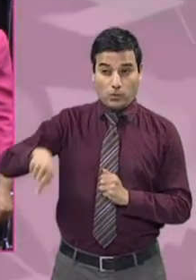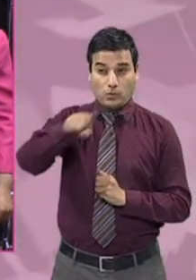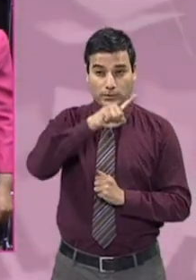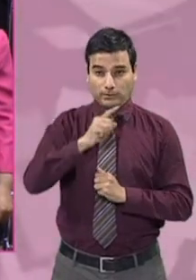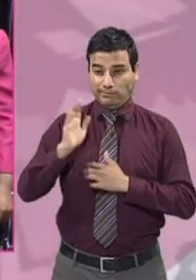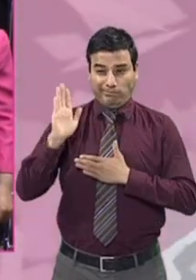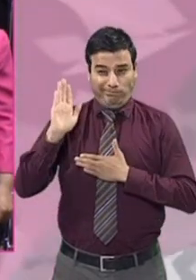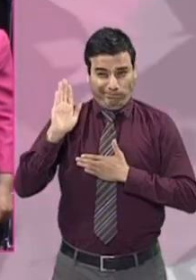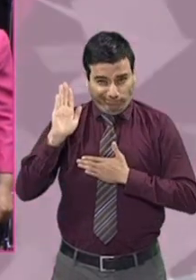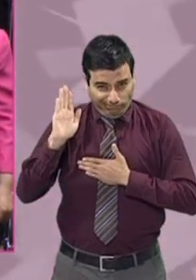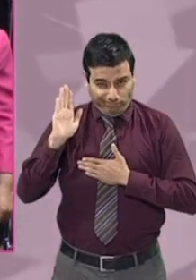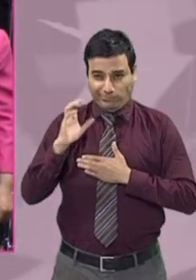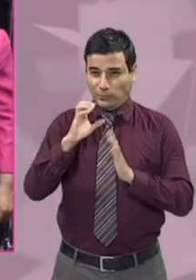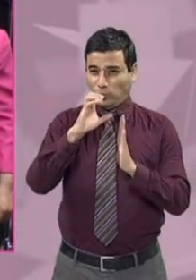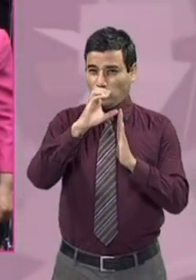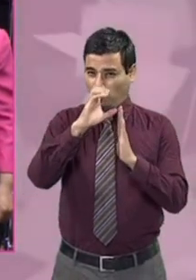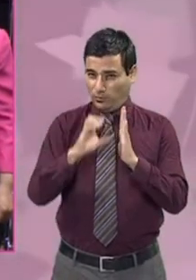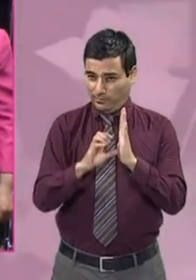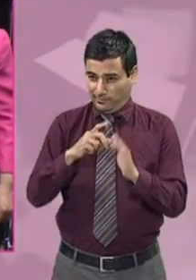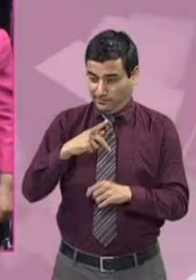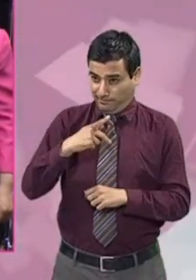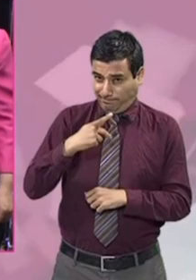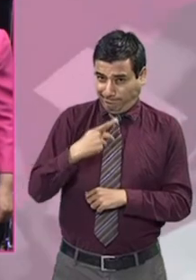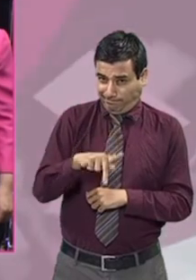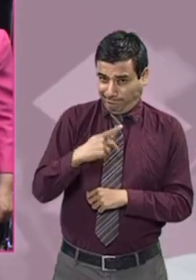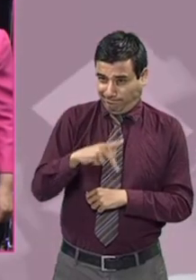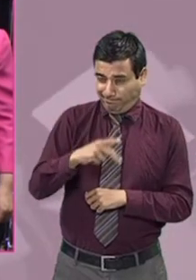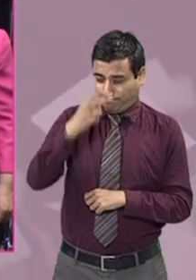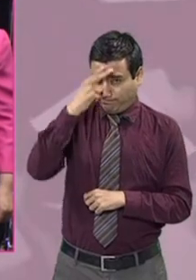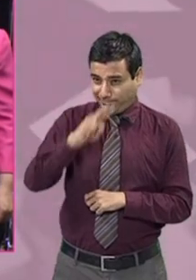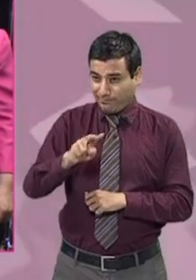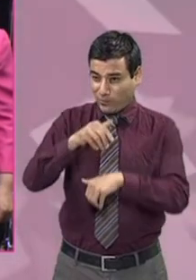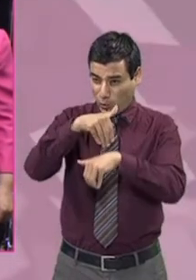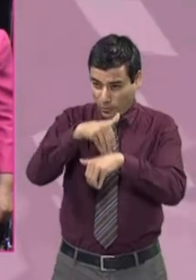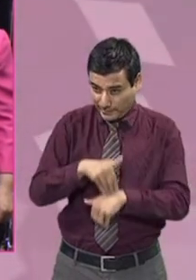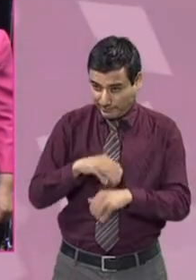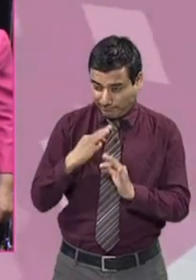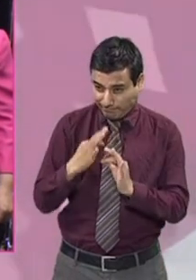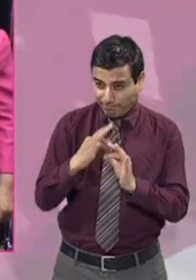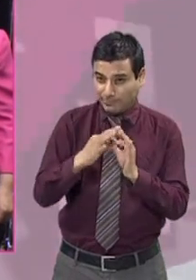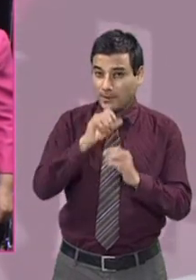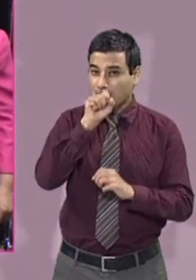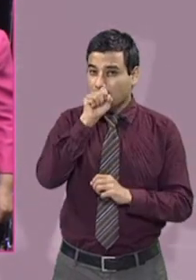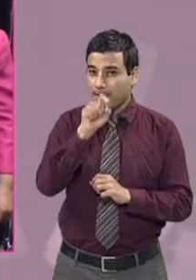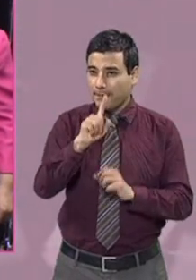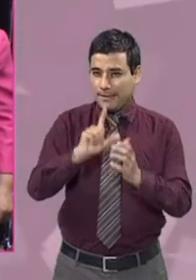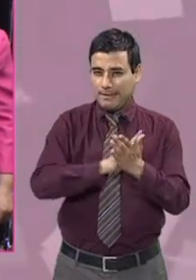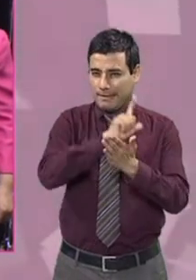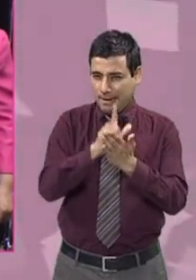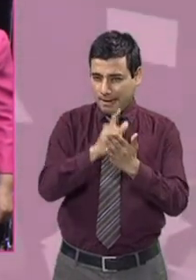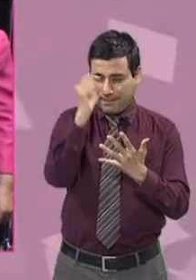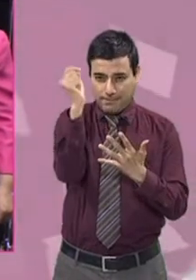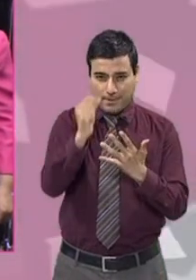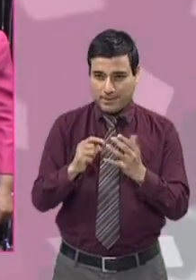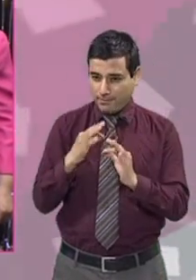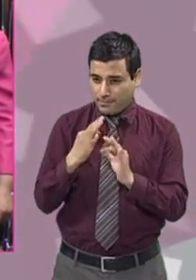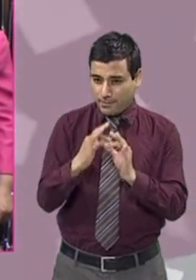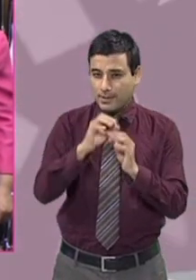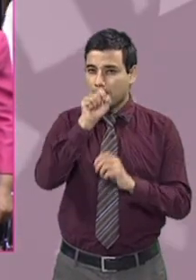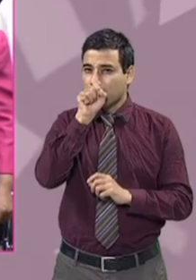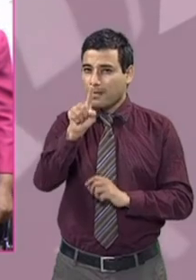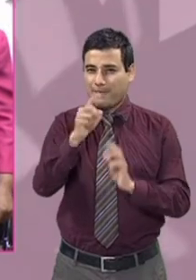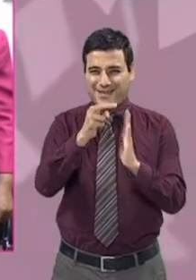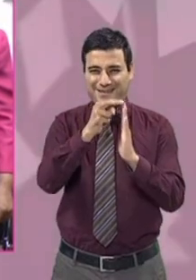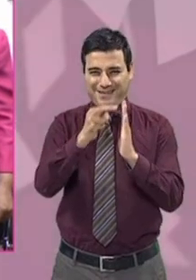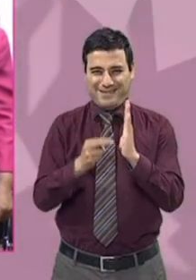hacer guardar la Constitución política de los Estados Unidos Mexicanos y las leyes que de ella emanen, cumplir con las normas contenidas en la